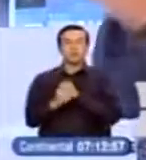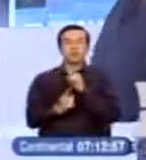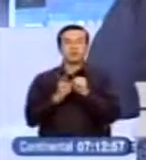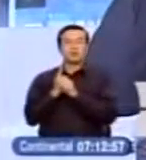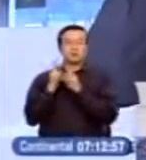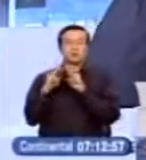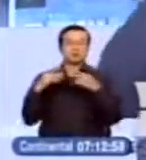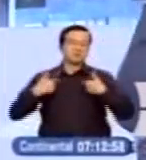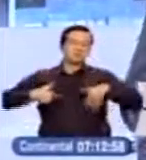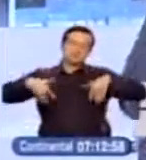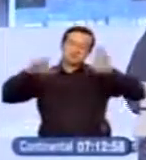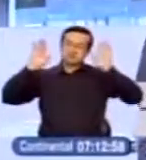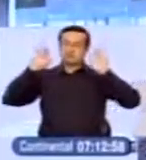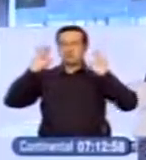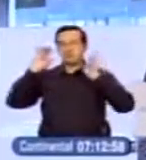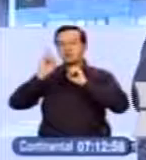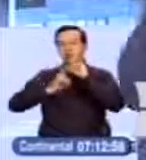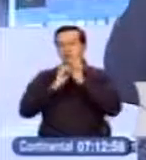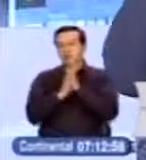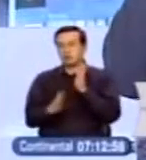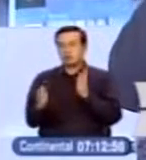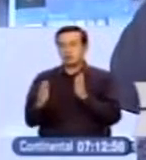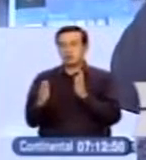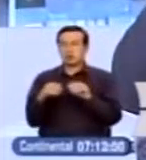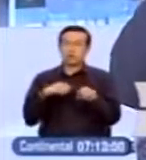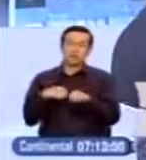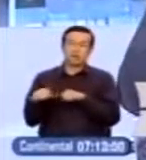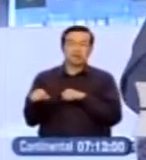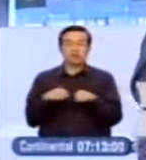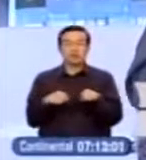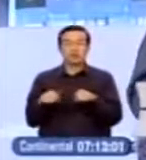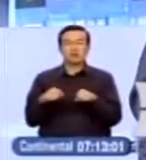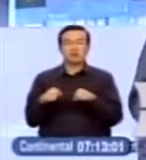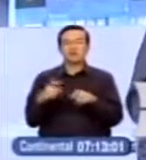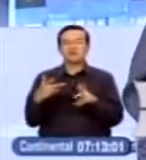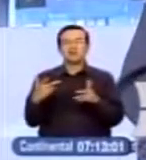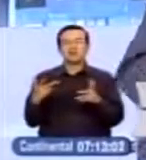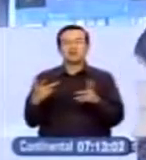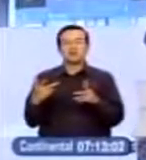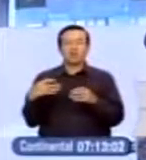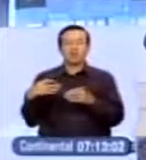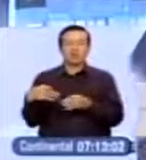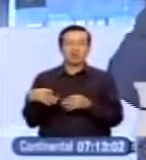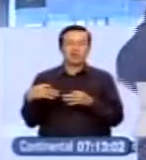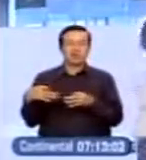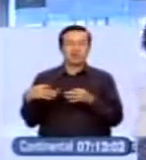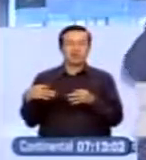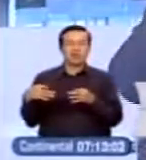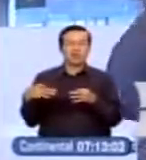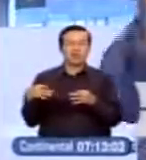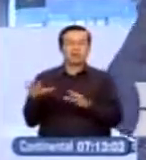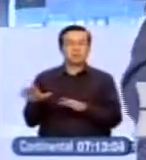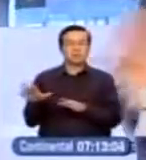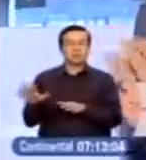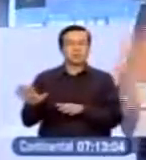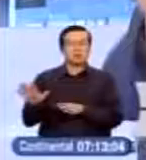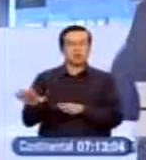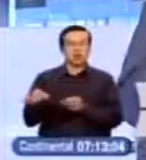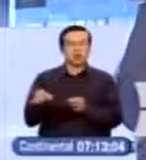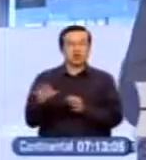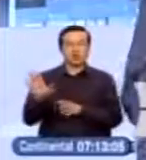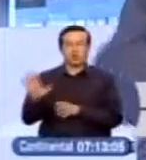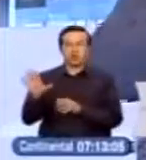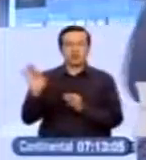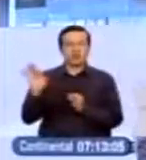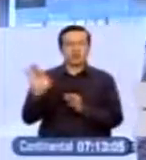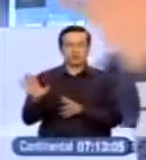investigar cualquier cosa, y la cuestión aquí no se mueve nunca. Entonces vivimos en una situación de estate quieto ahí y no se